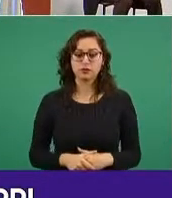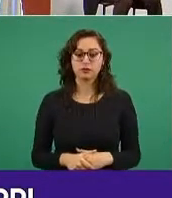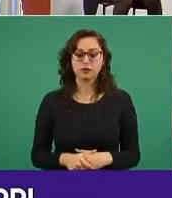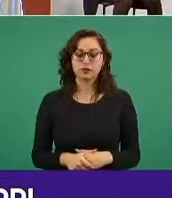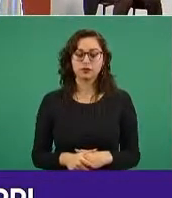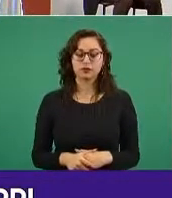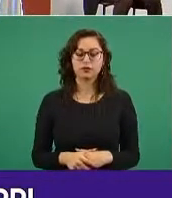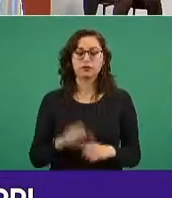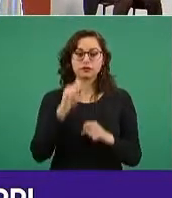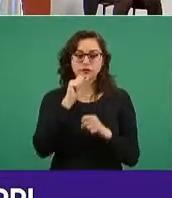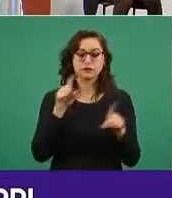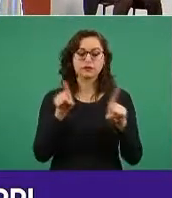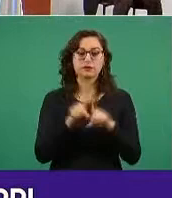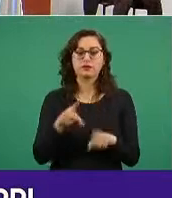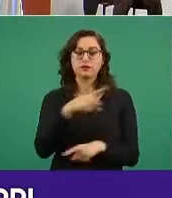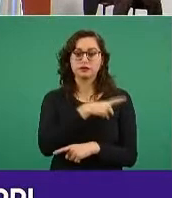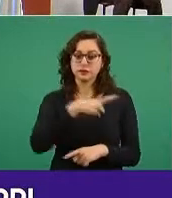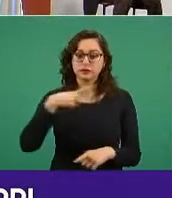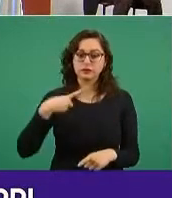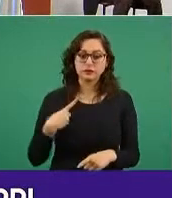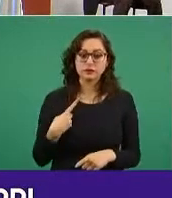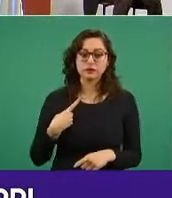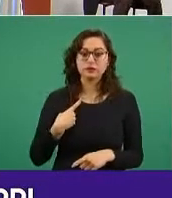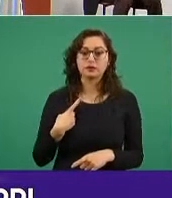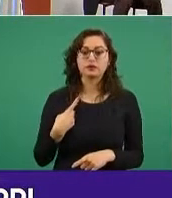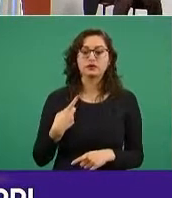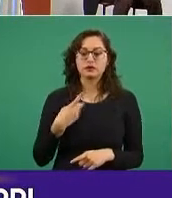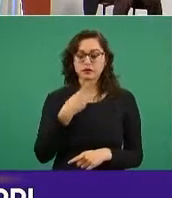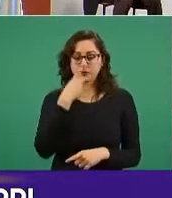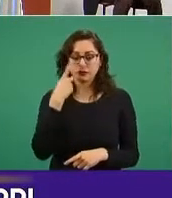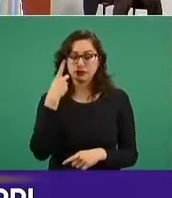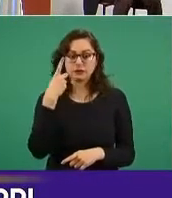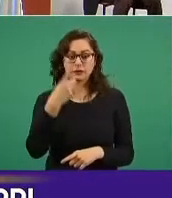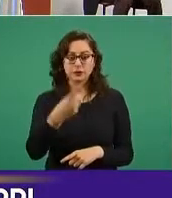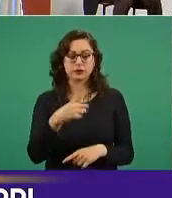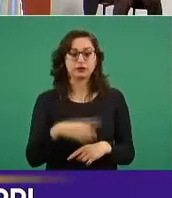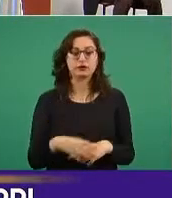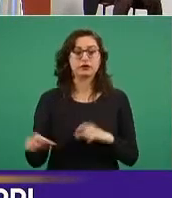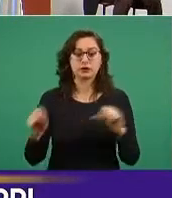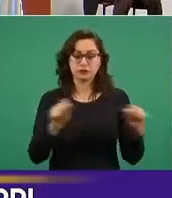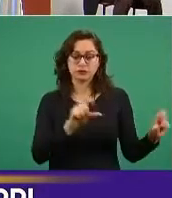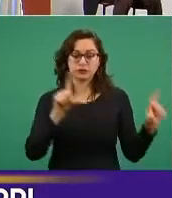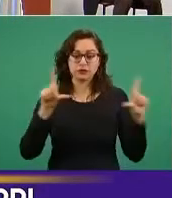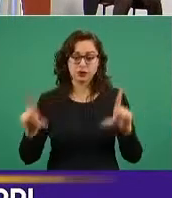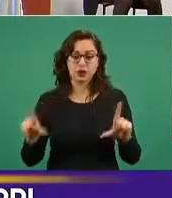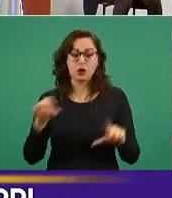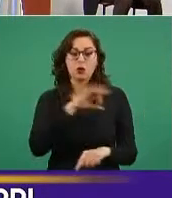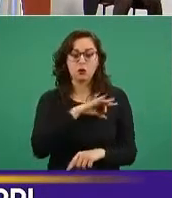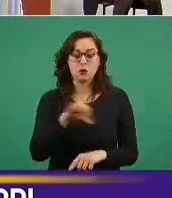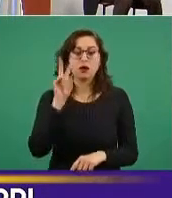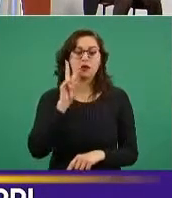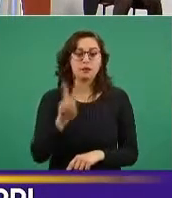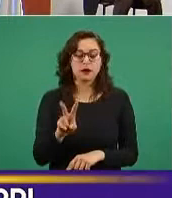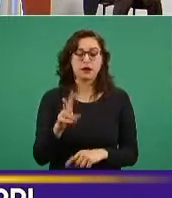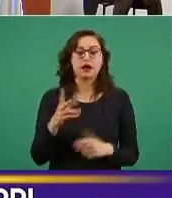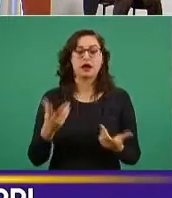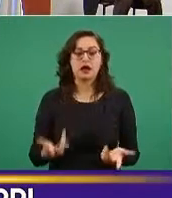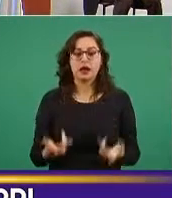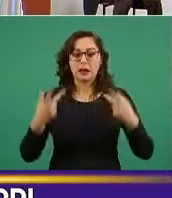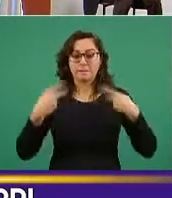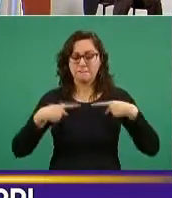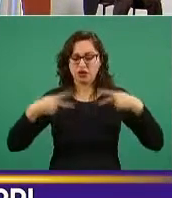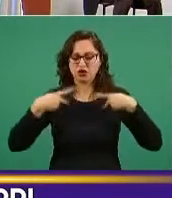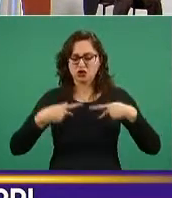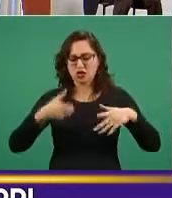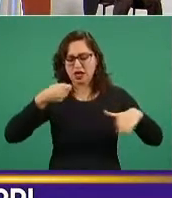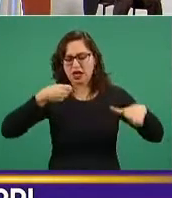adjudicó responsabilidad al hoy detenido y en aquel momento secretario de Seguridad Pública, Genaro García Luna. Estos